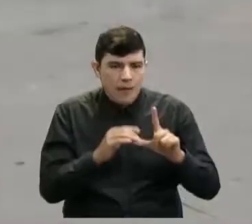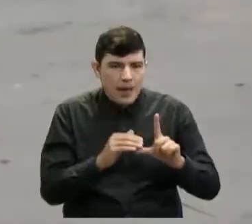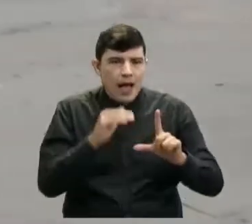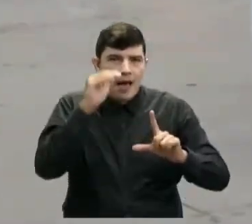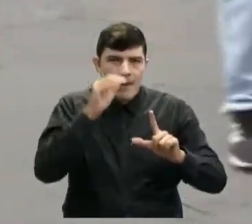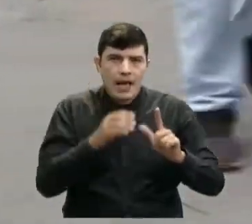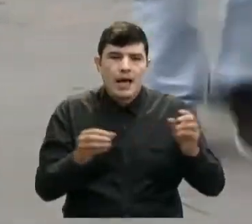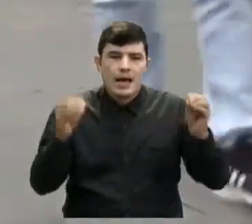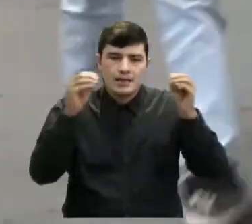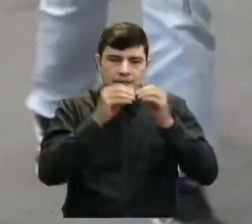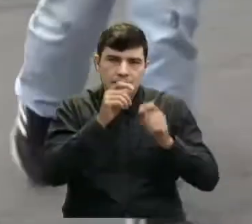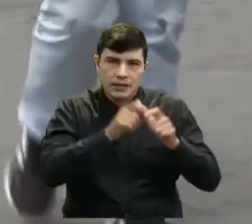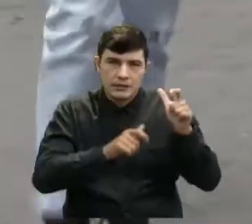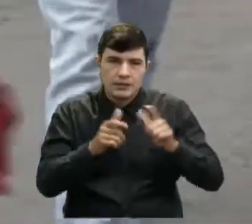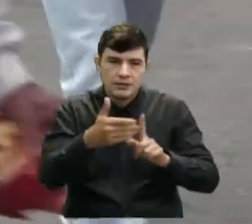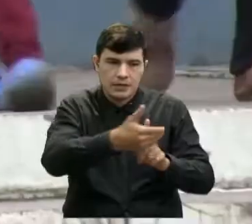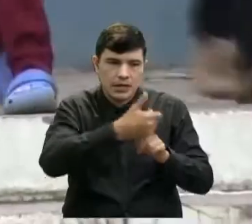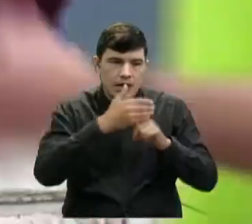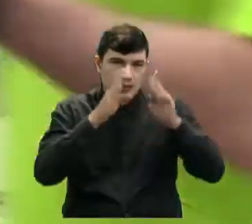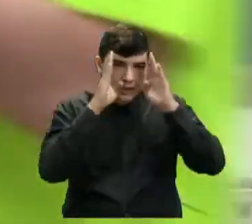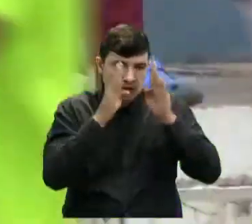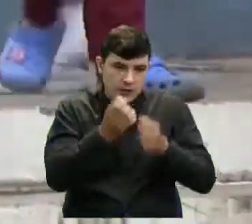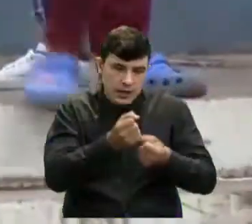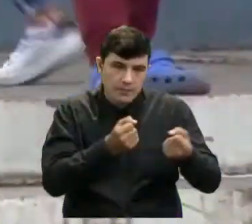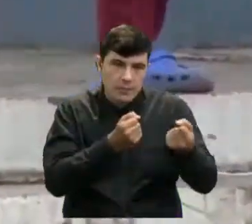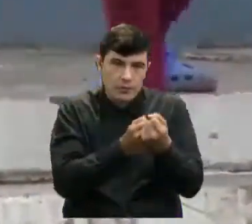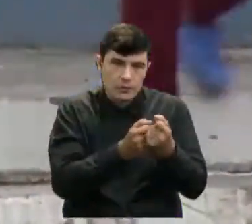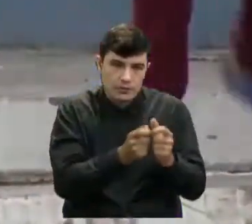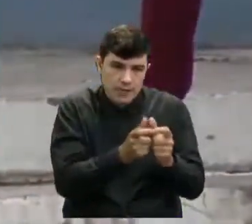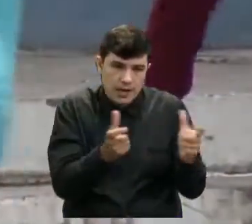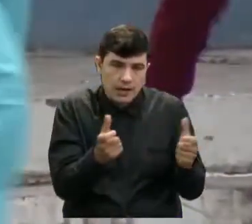adultos mayores que residen en barbosa y el centro poblado de 7